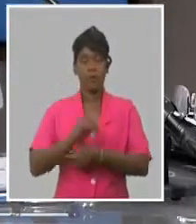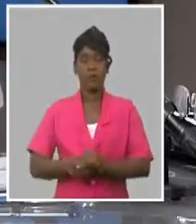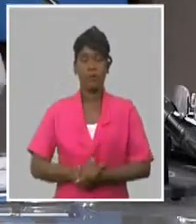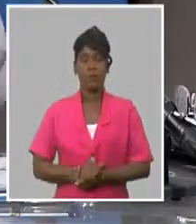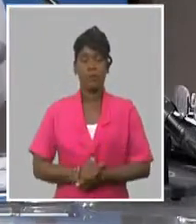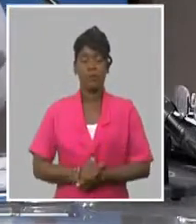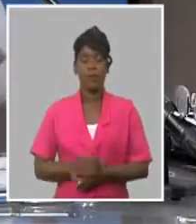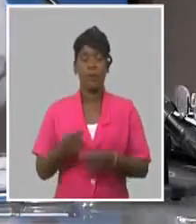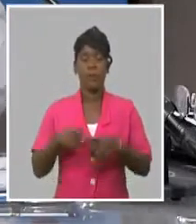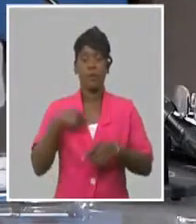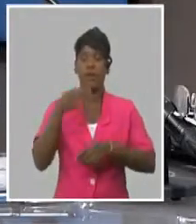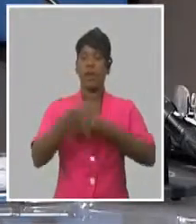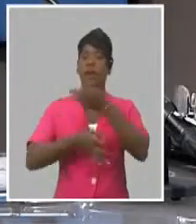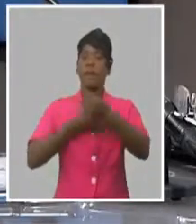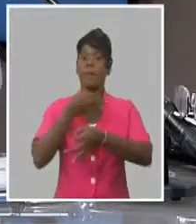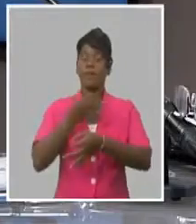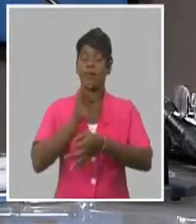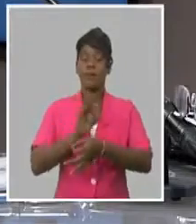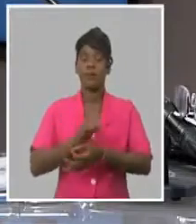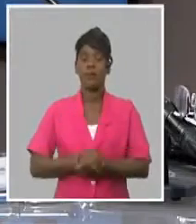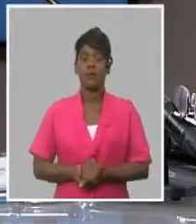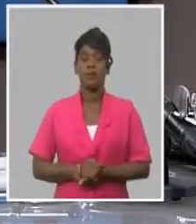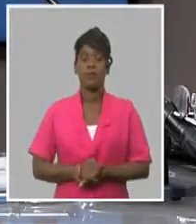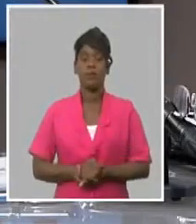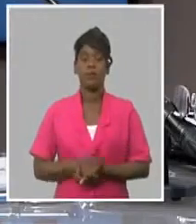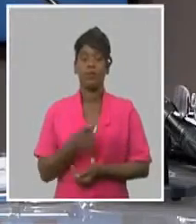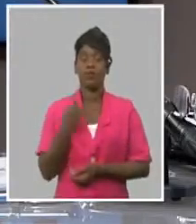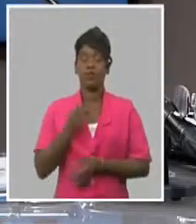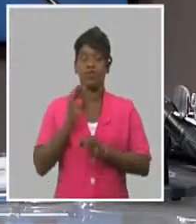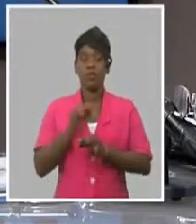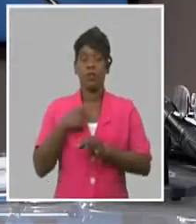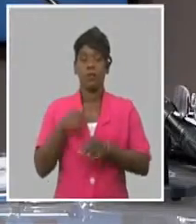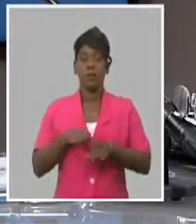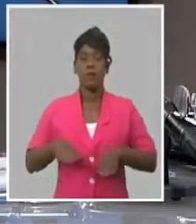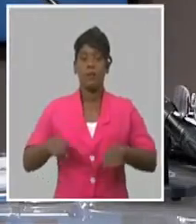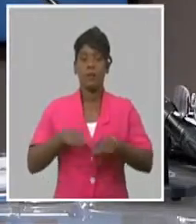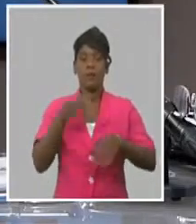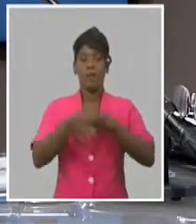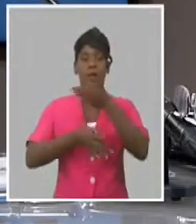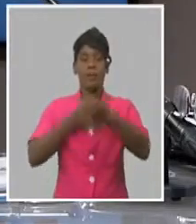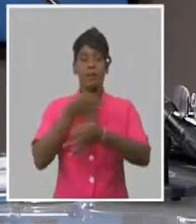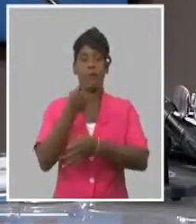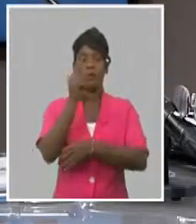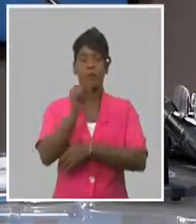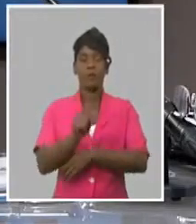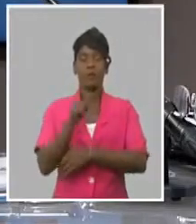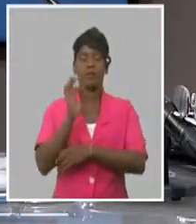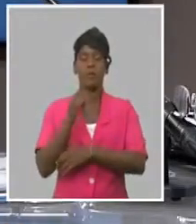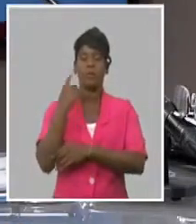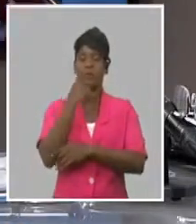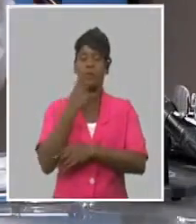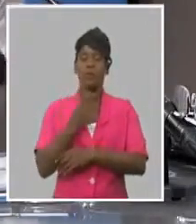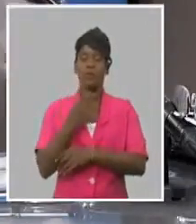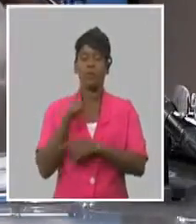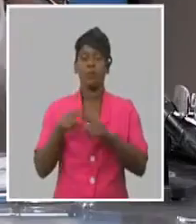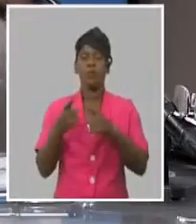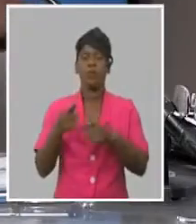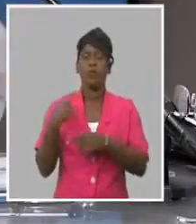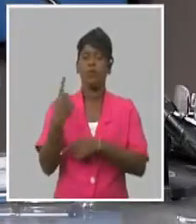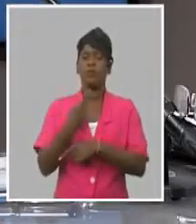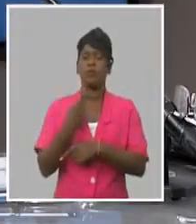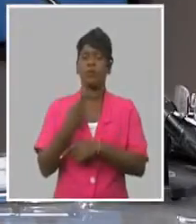Y como dije, hay un compañero que cada vez que estamos trabajando estos temas me pregunta mucho y me dice, ¿pero por qué a